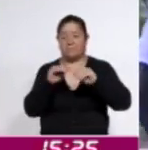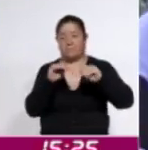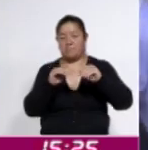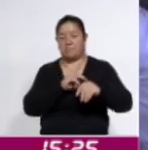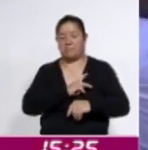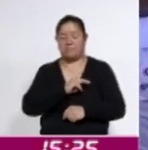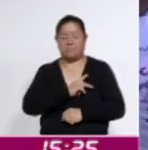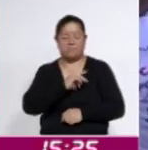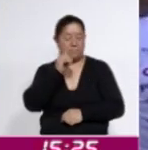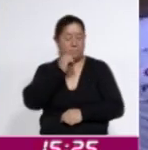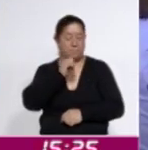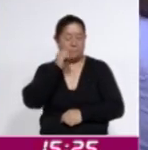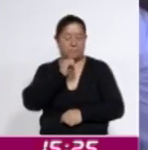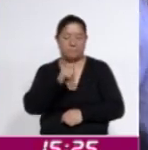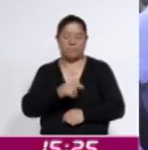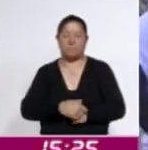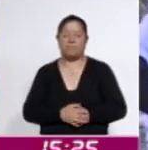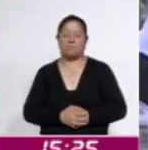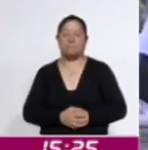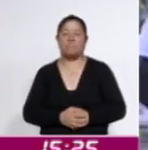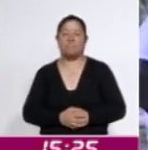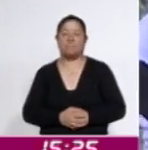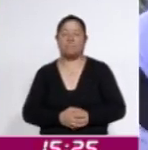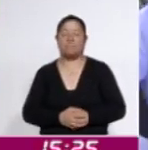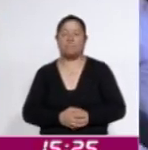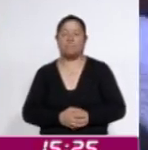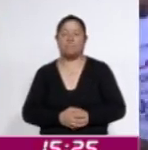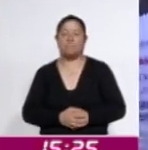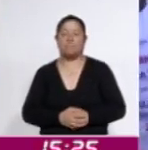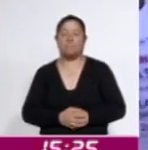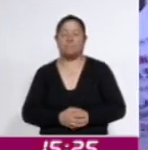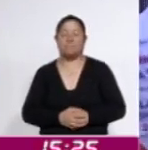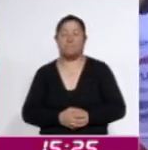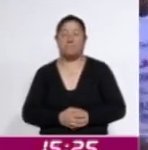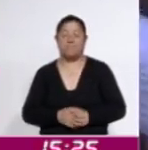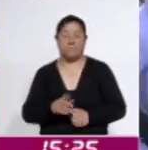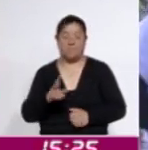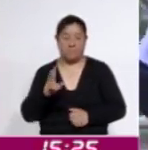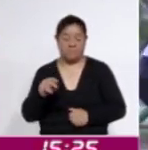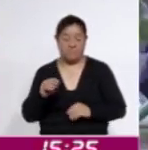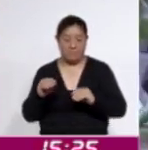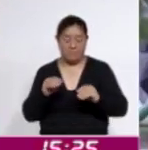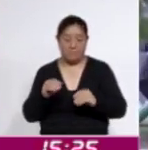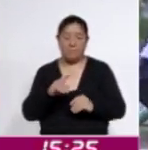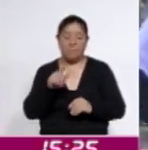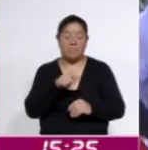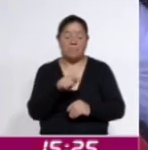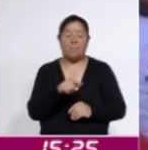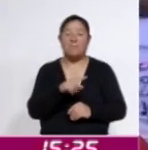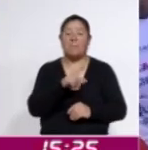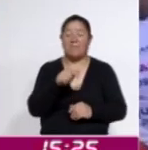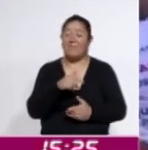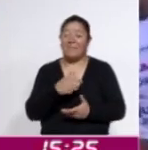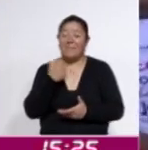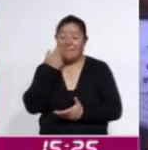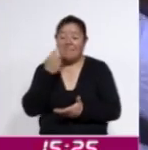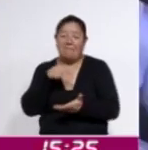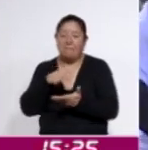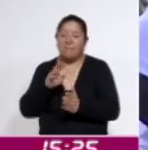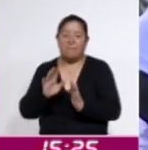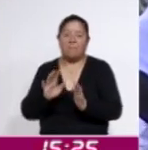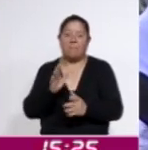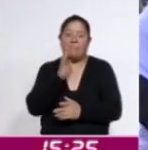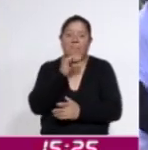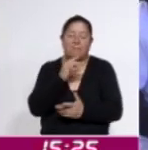de siempre. Porque si no, pues nos quedamos ahí tullidos, ¿verdad? No, mejor así. ¿Qué otras actividades